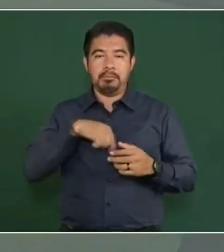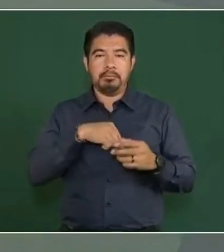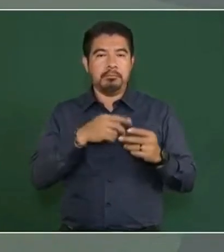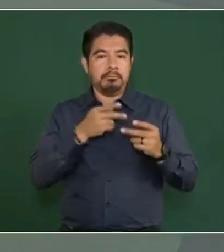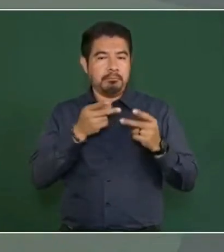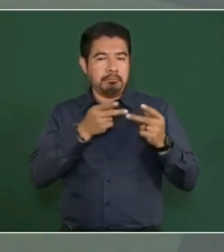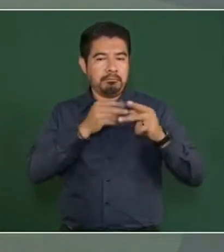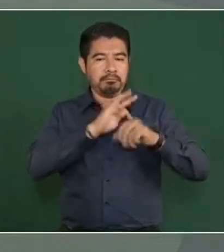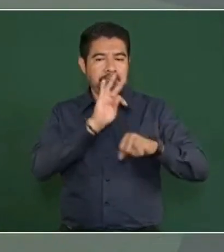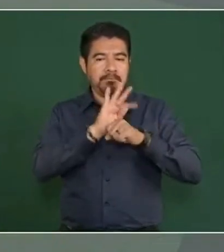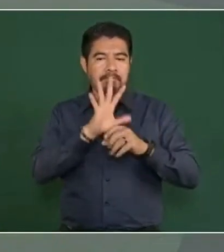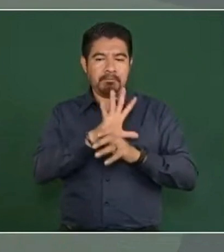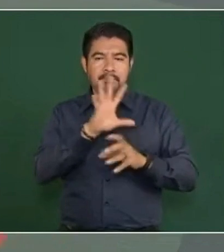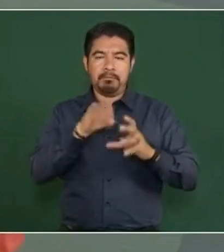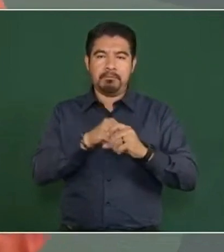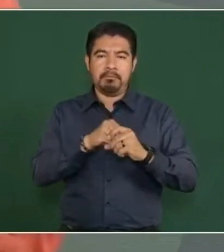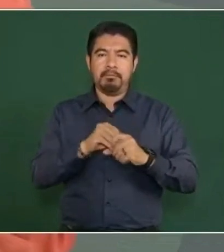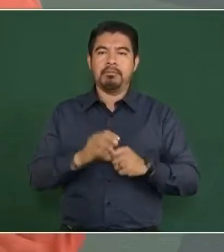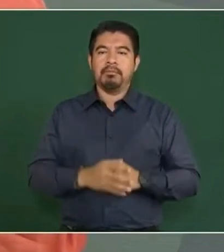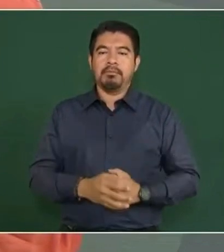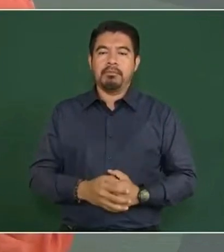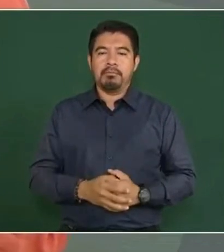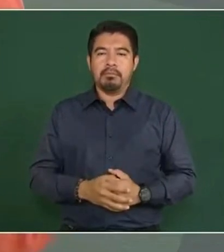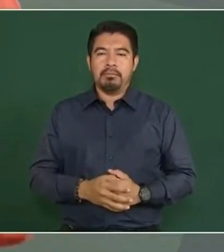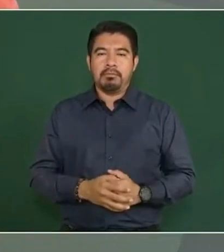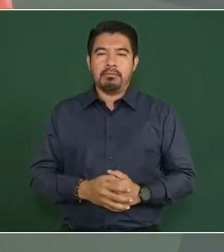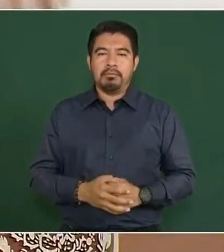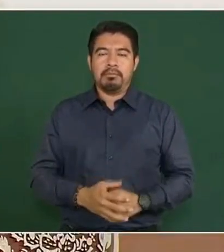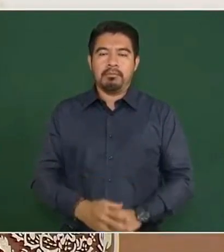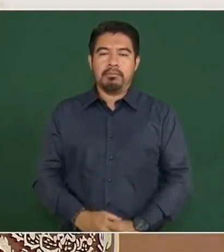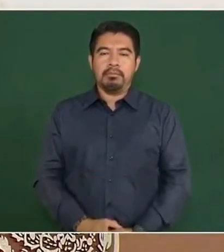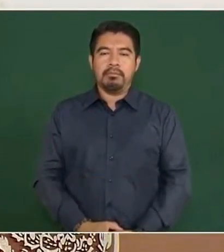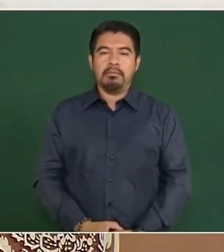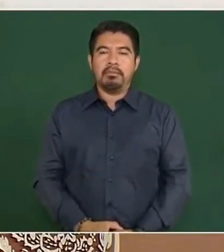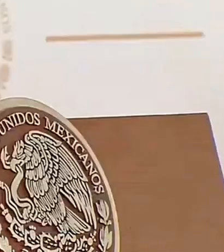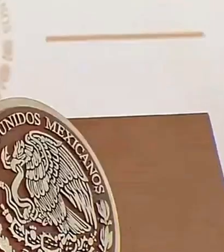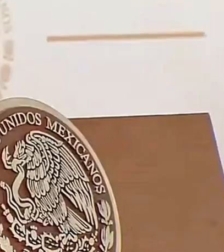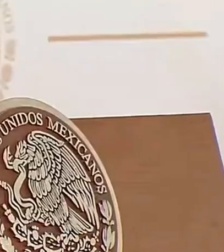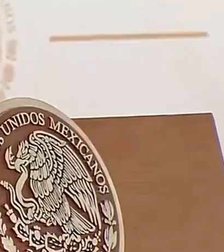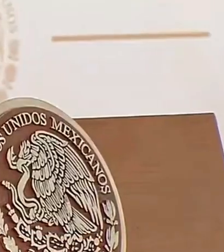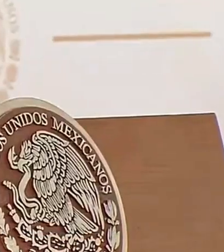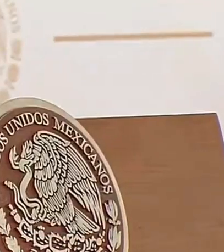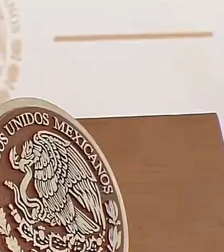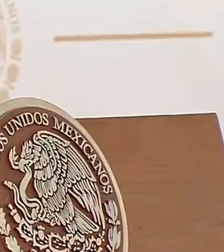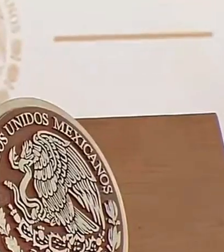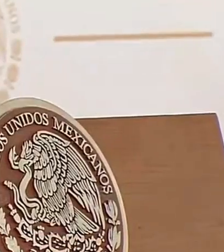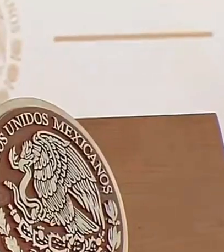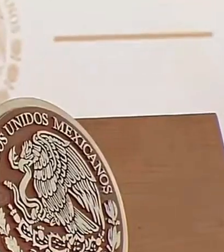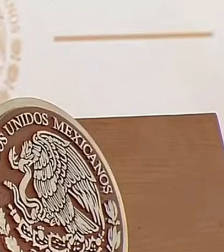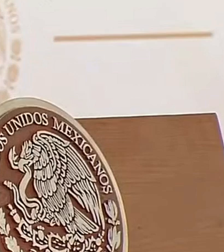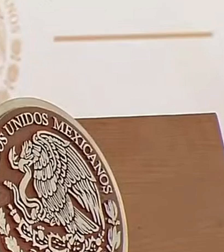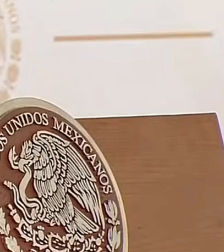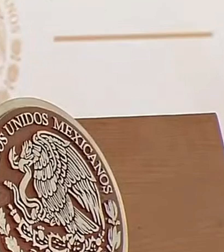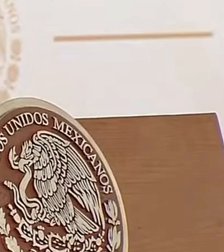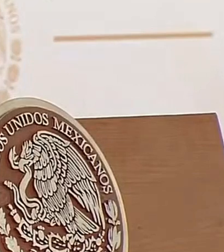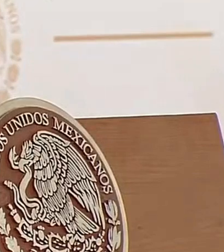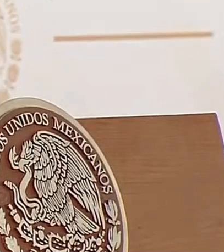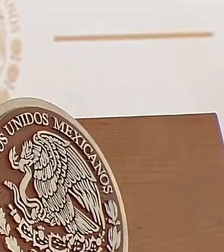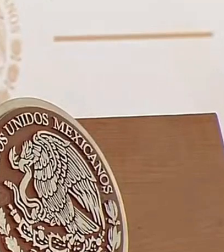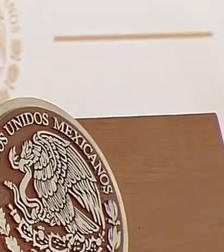a integrar, tenemos que procurar combatir las desigualdades